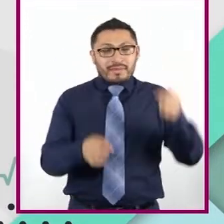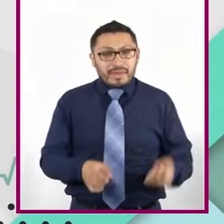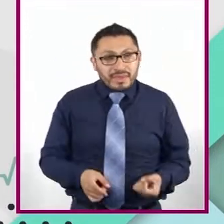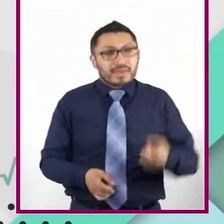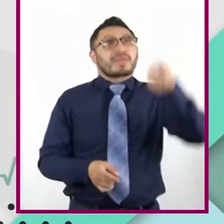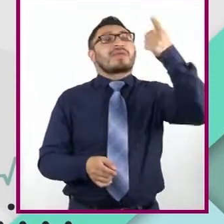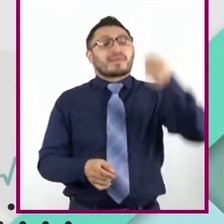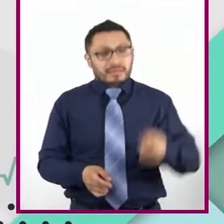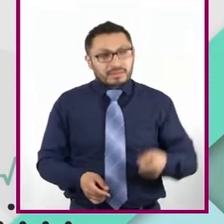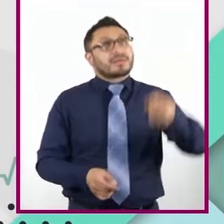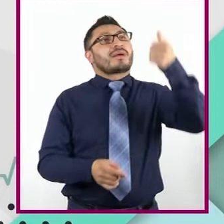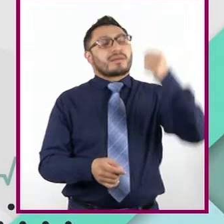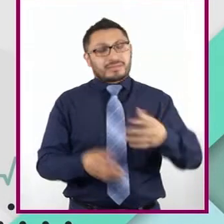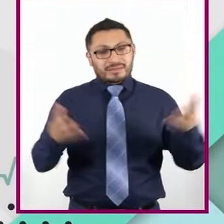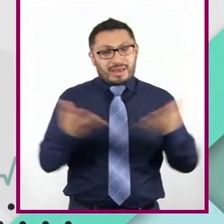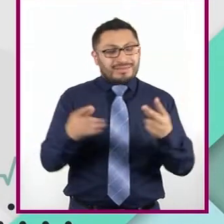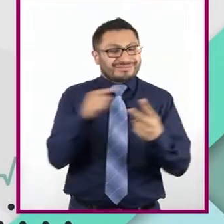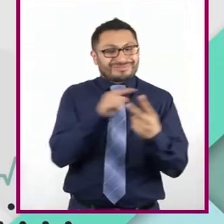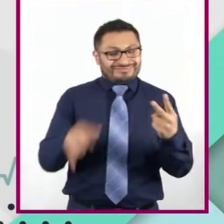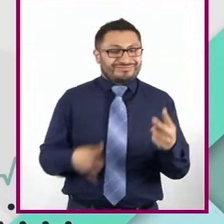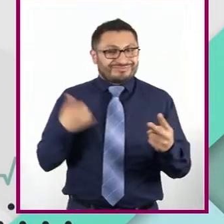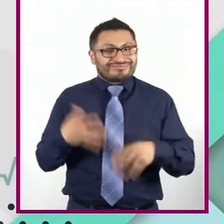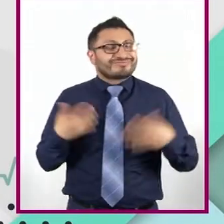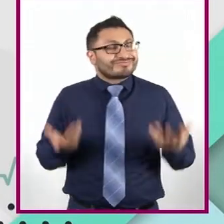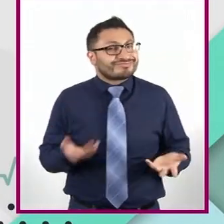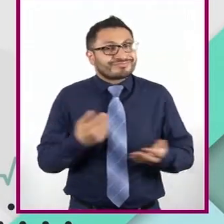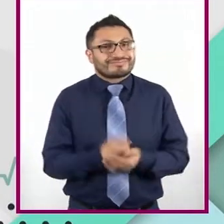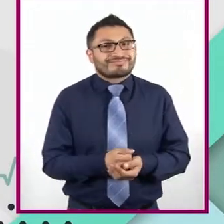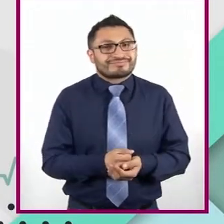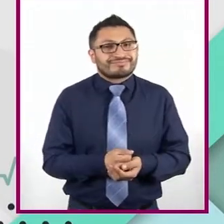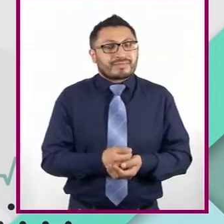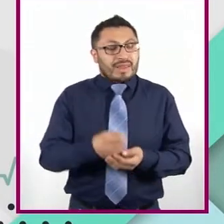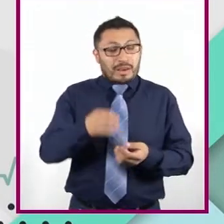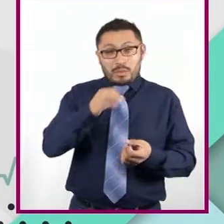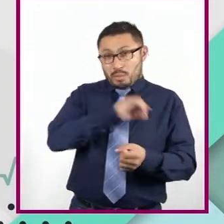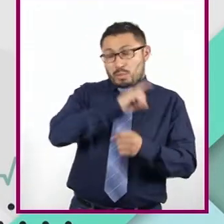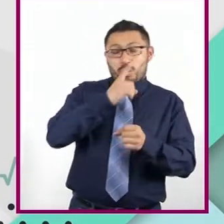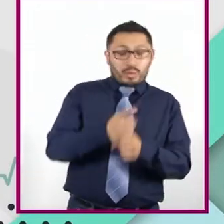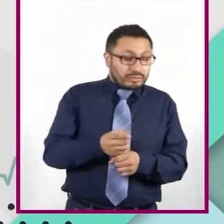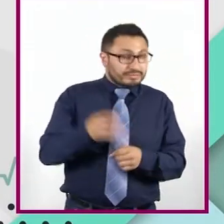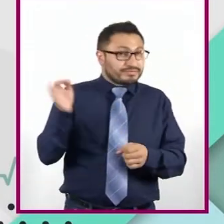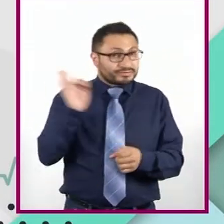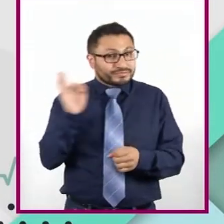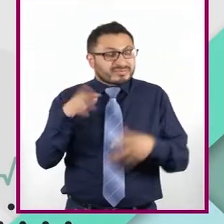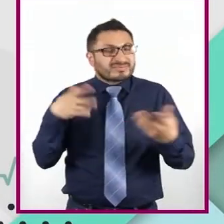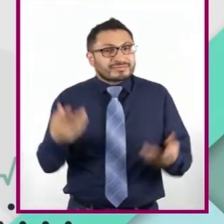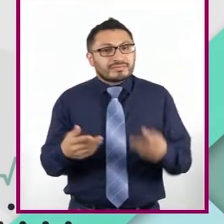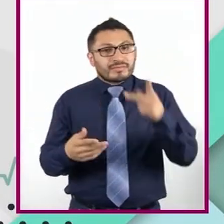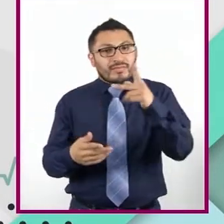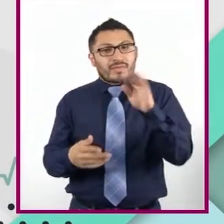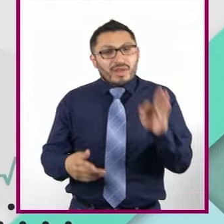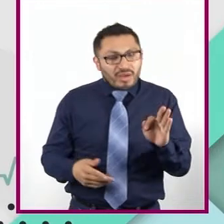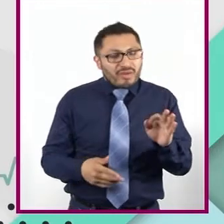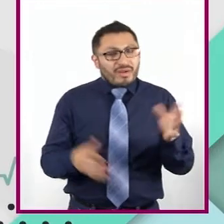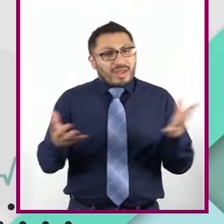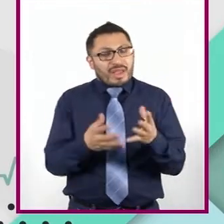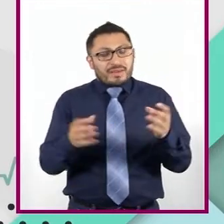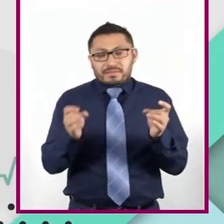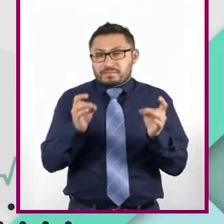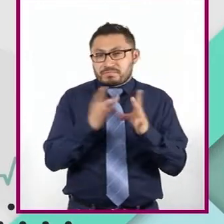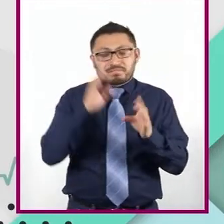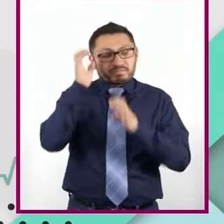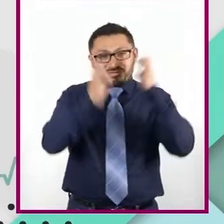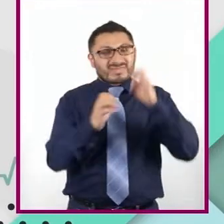lanzamientos que realizaron Cecilia y Santiago? La probabilidad frecuencial, PF, de que ocurra un evento